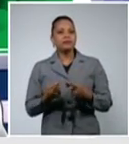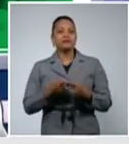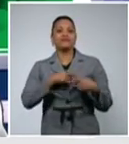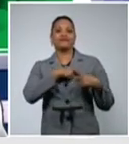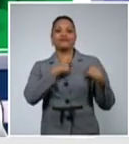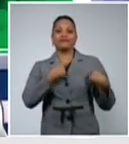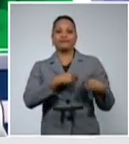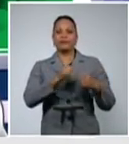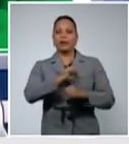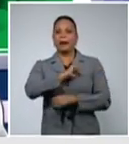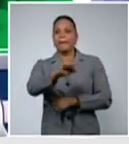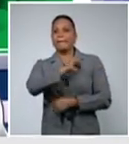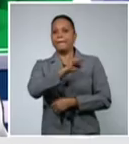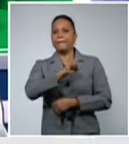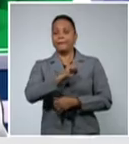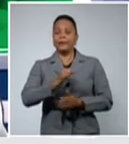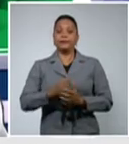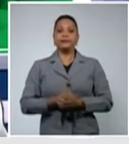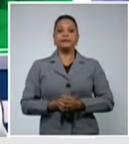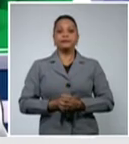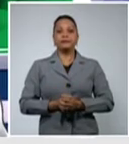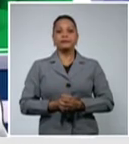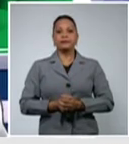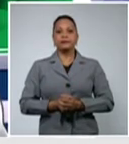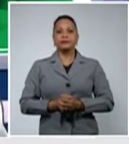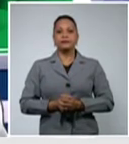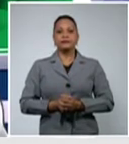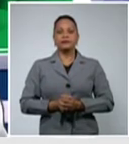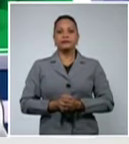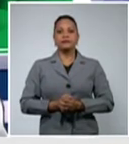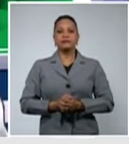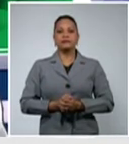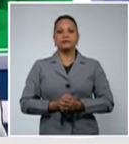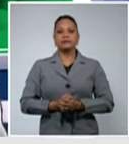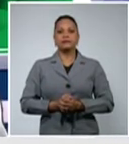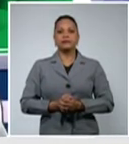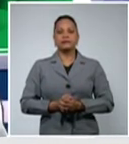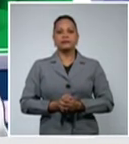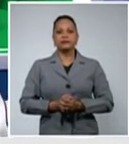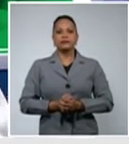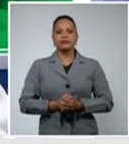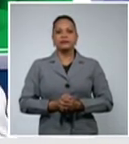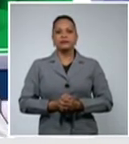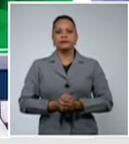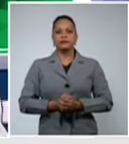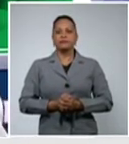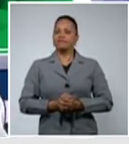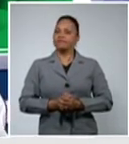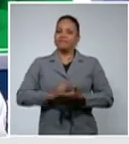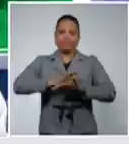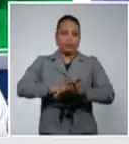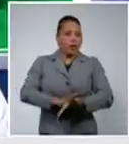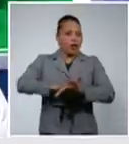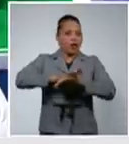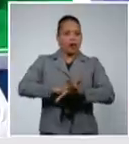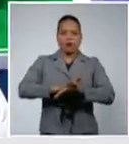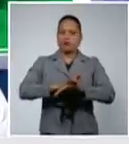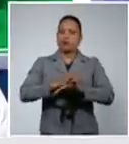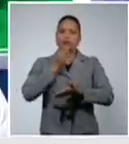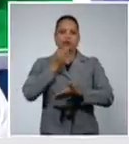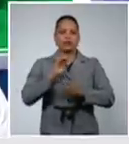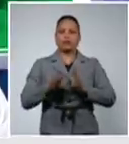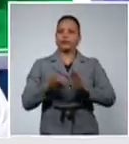cardiorrespiratoria y una parada cardíaca en asistoria, de la cual no fue posible su